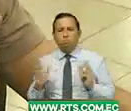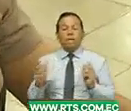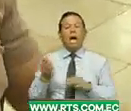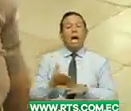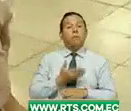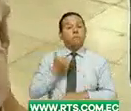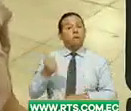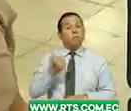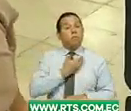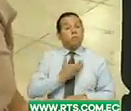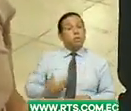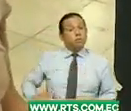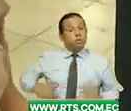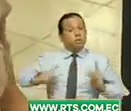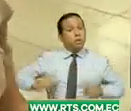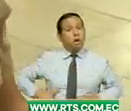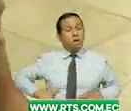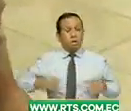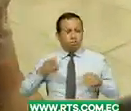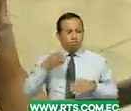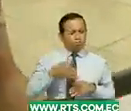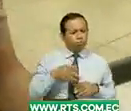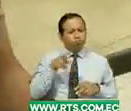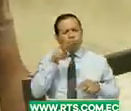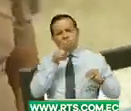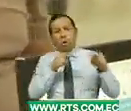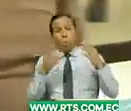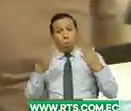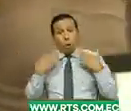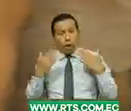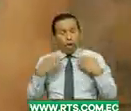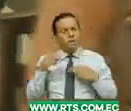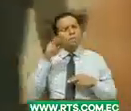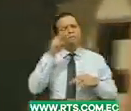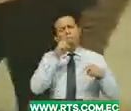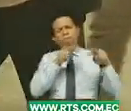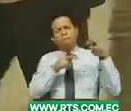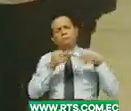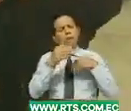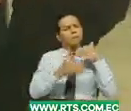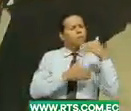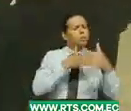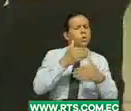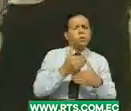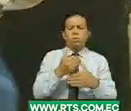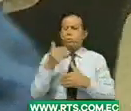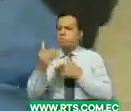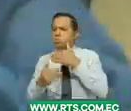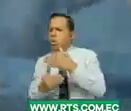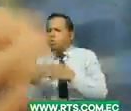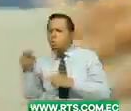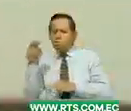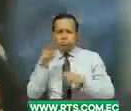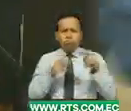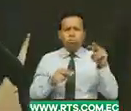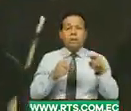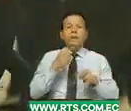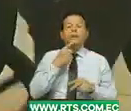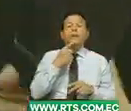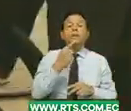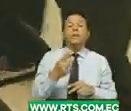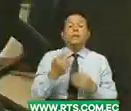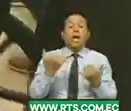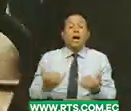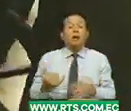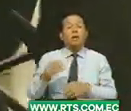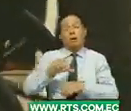Guayaquil, donde inspeccionó el proceso. Aquí además se refirió al retraso de envío de las vacunas, indicando que estas han